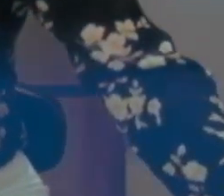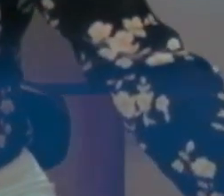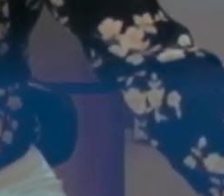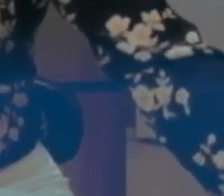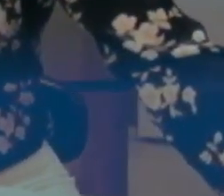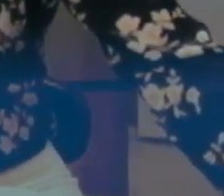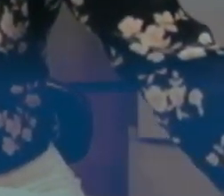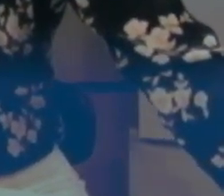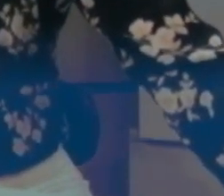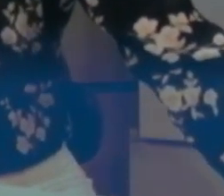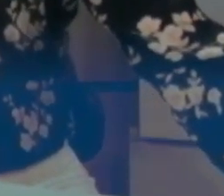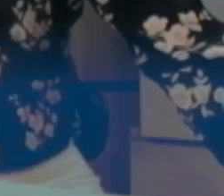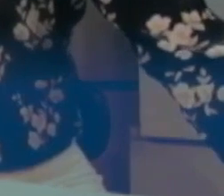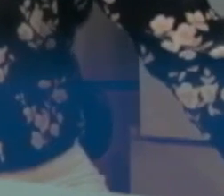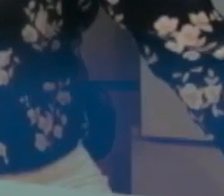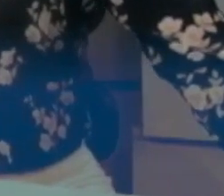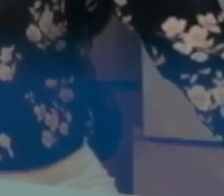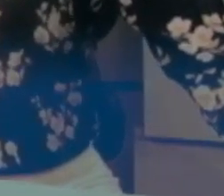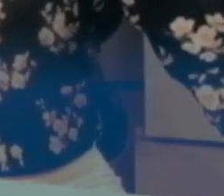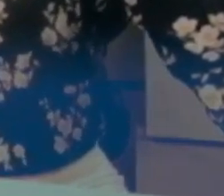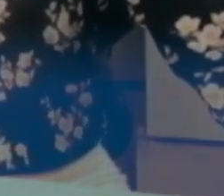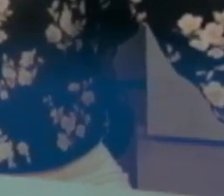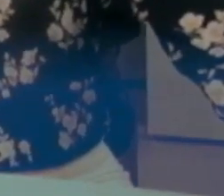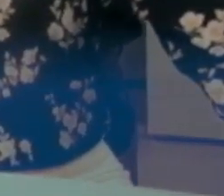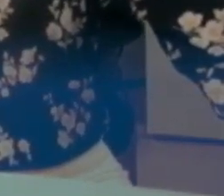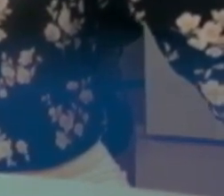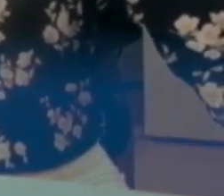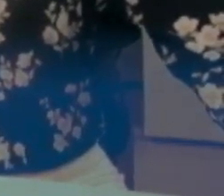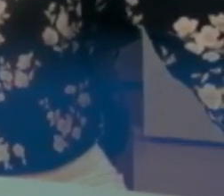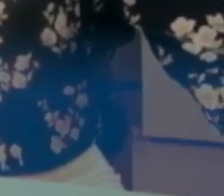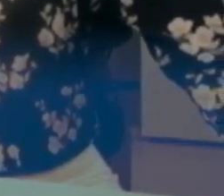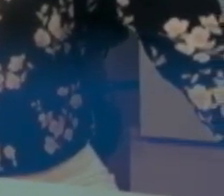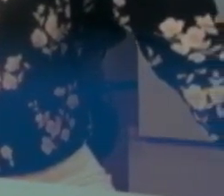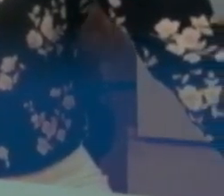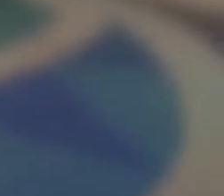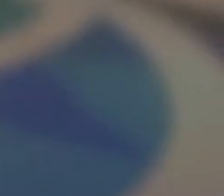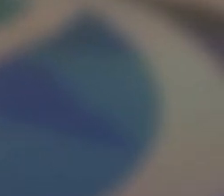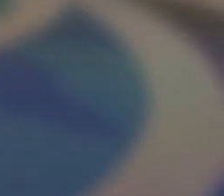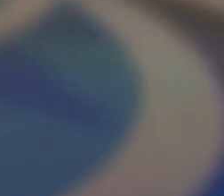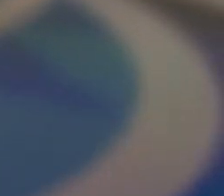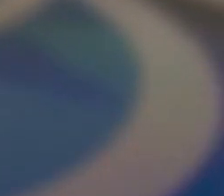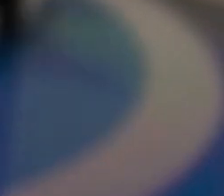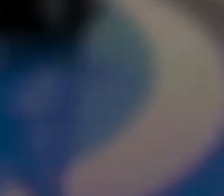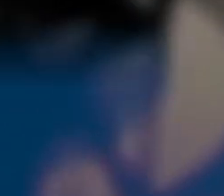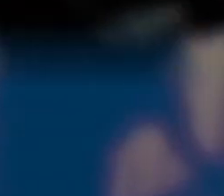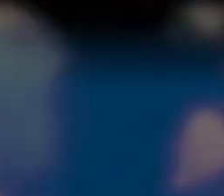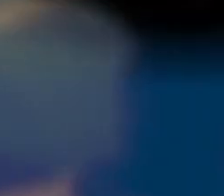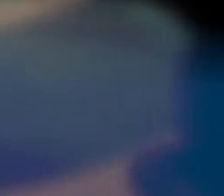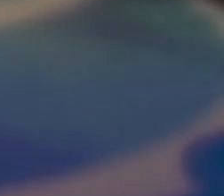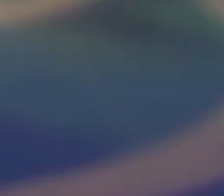Trabajamos para usted. Somos la televisión pública de Costa Rica.